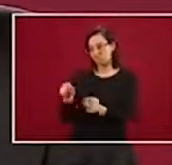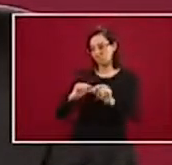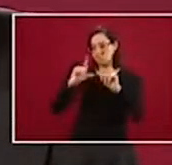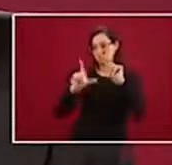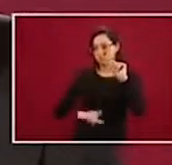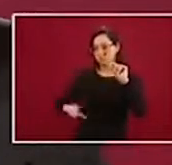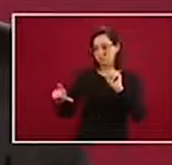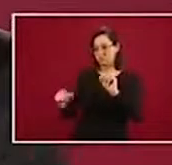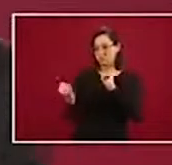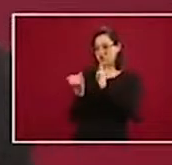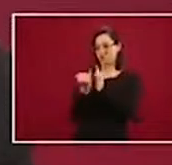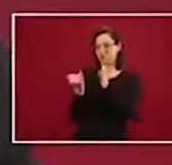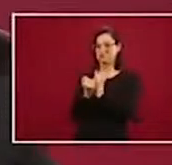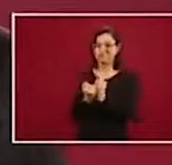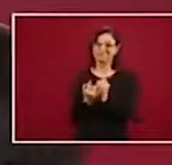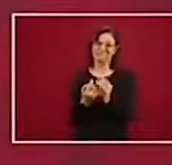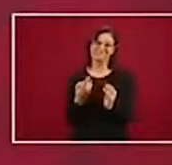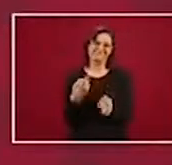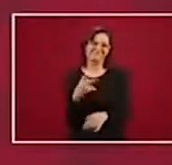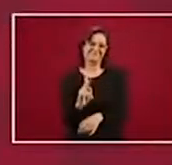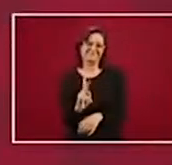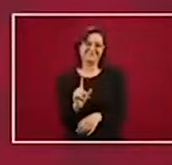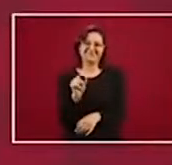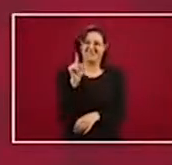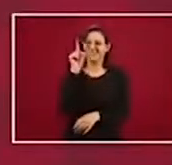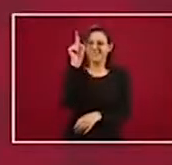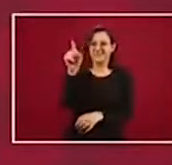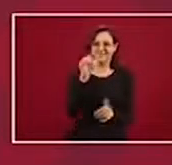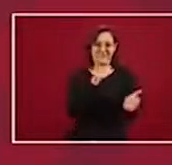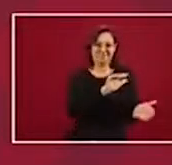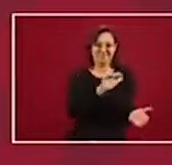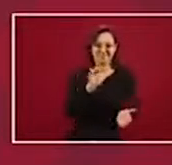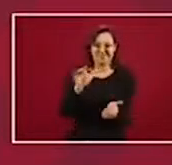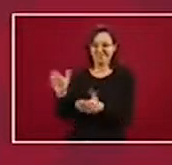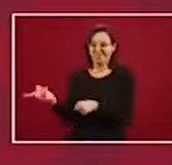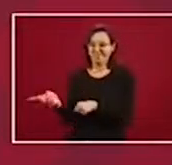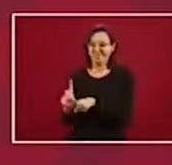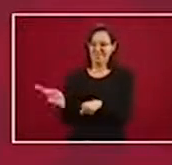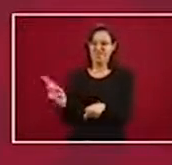más que ellos producen 12 millones de barriles